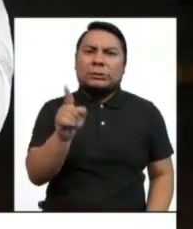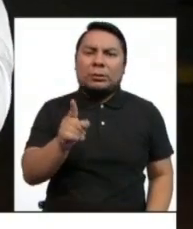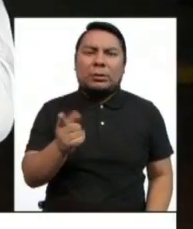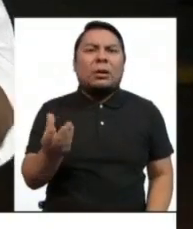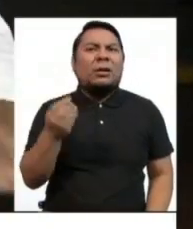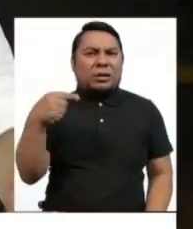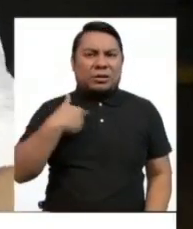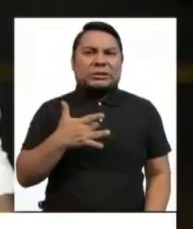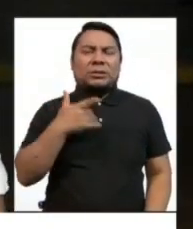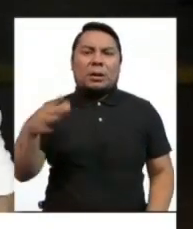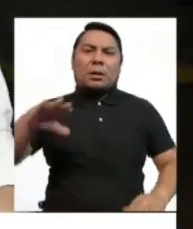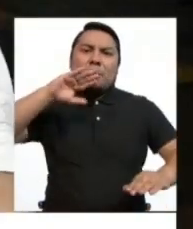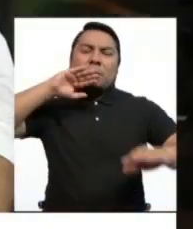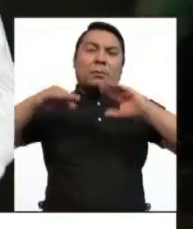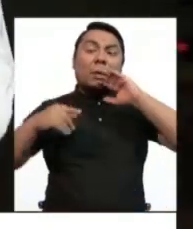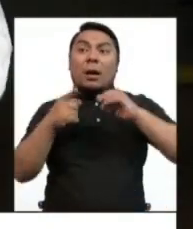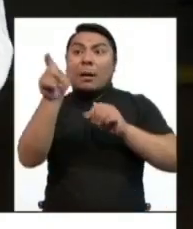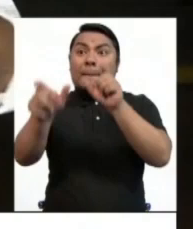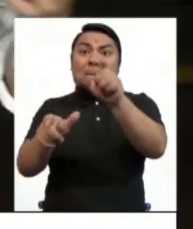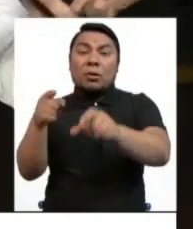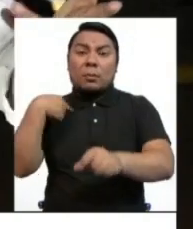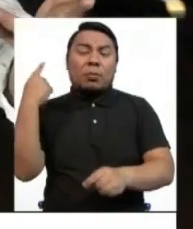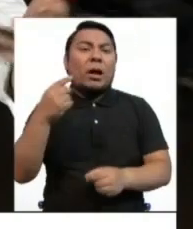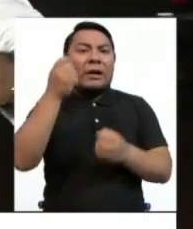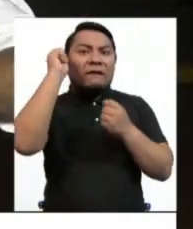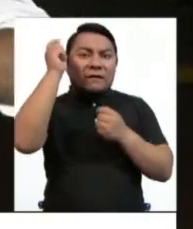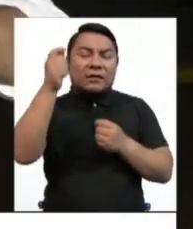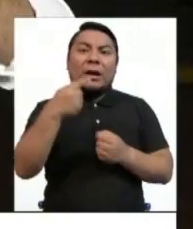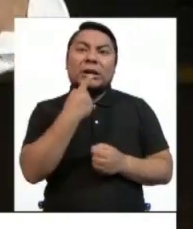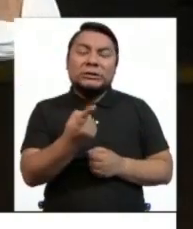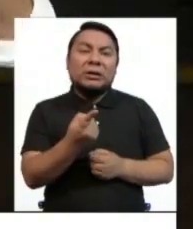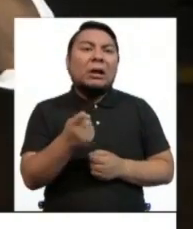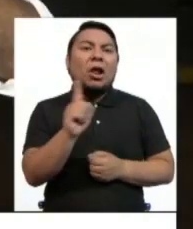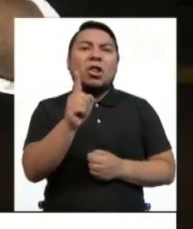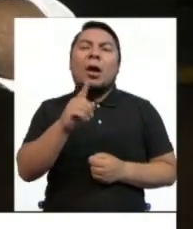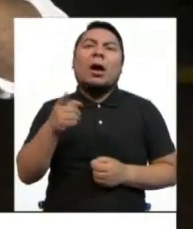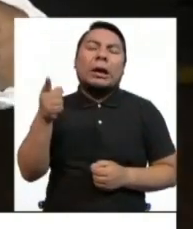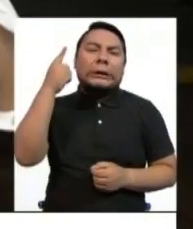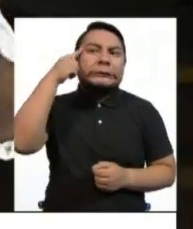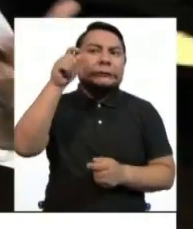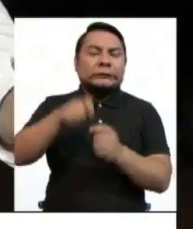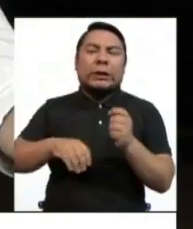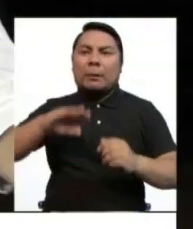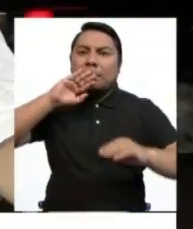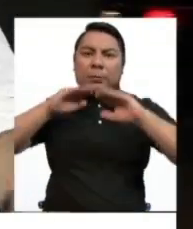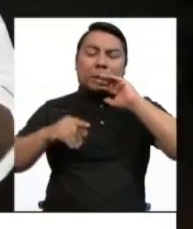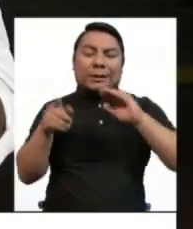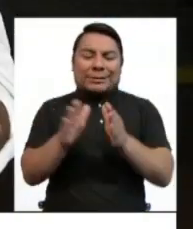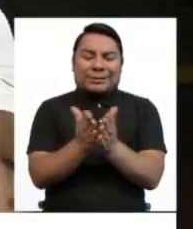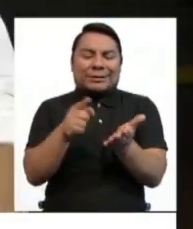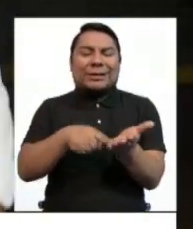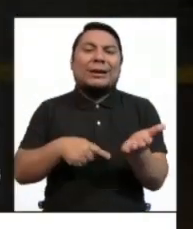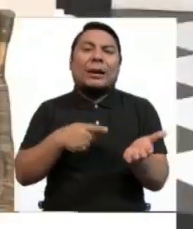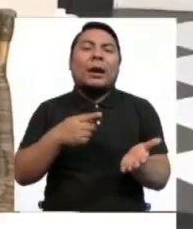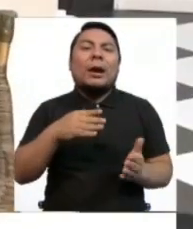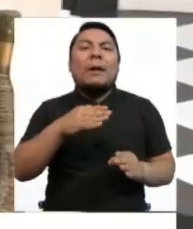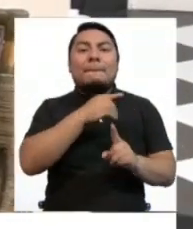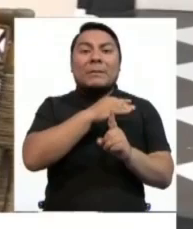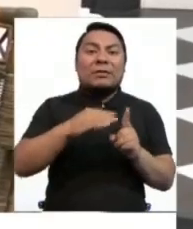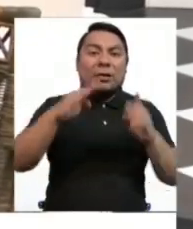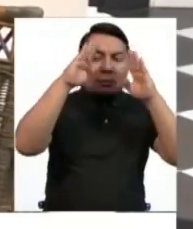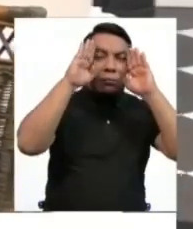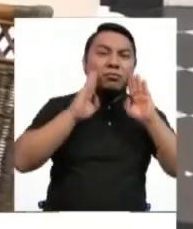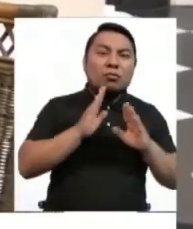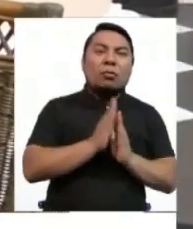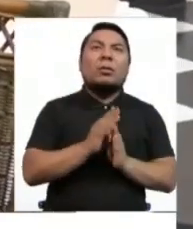que el día de mañana quieran brindar algún testimonio que los implique. La coautora del libro Mitad monjes, mitad soldados, la periodista